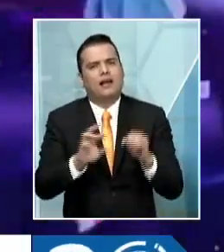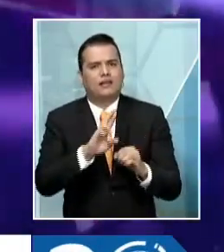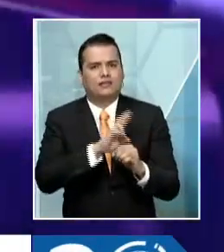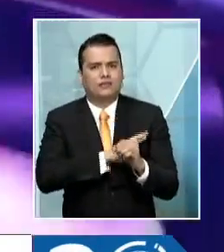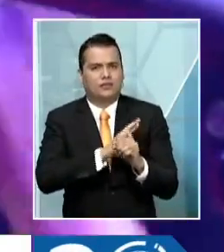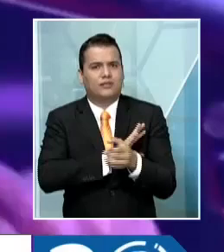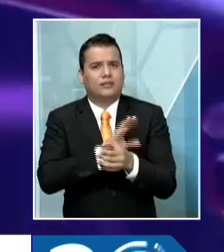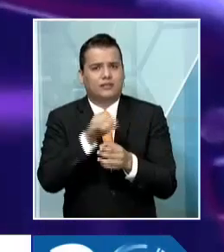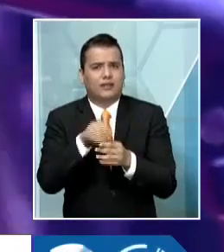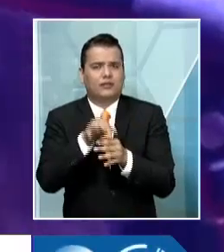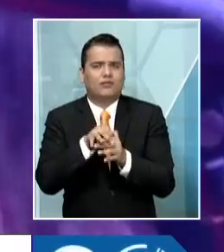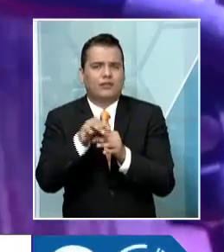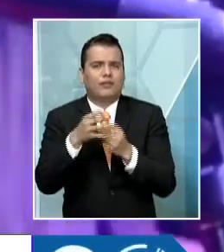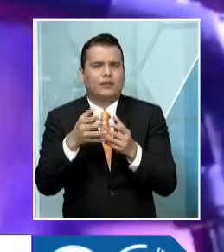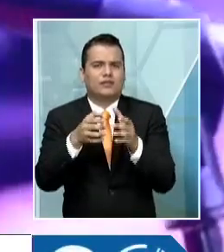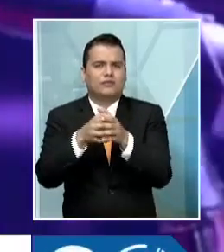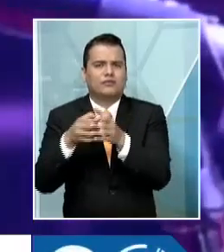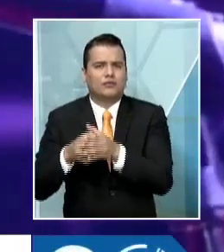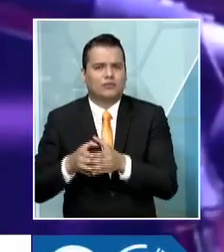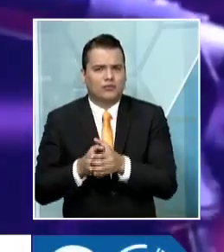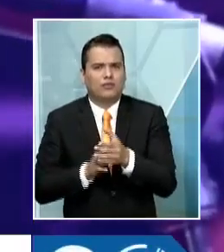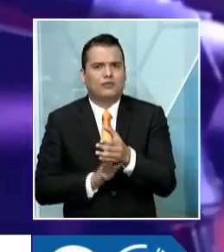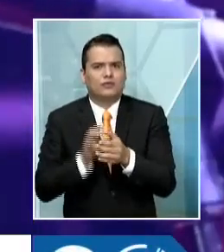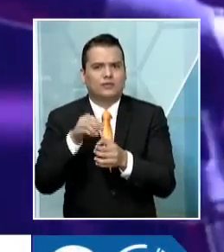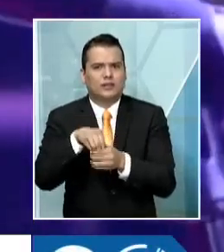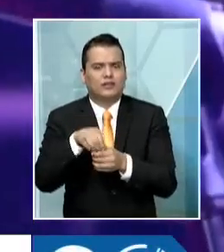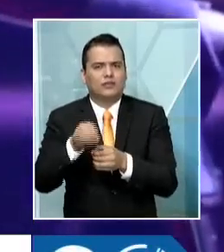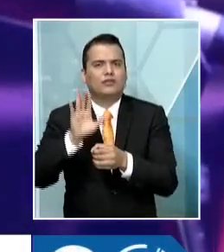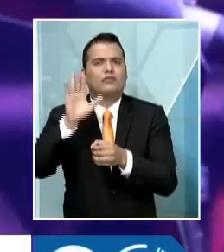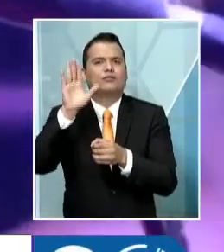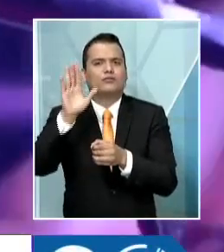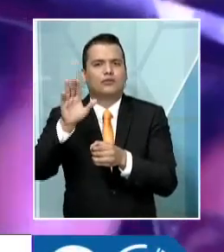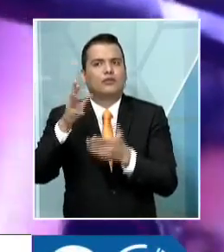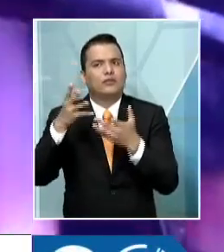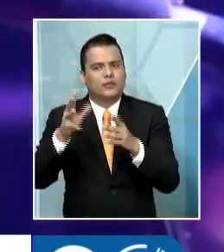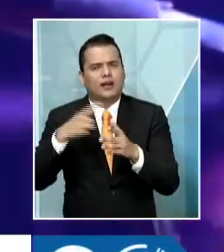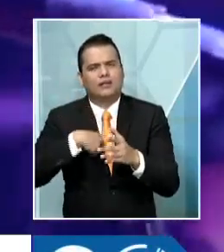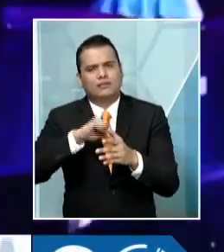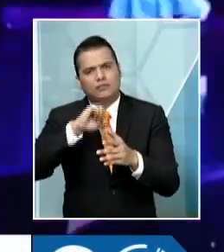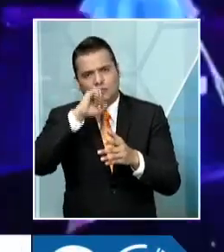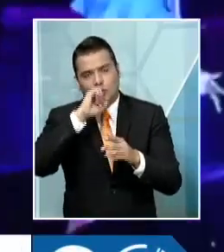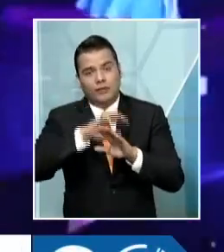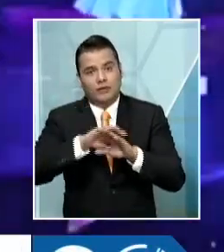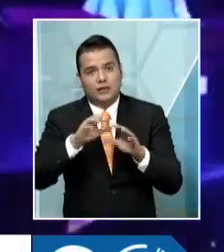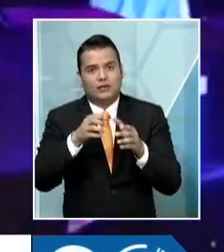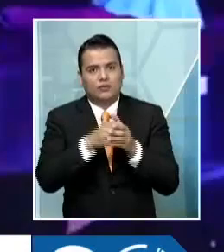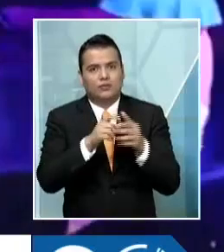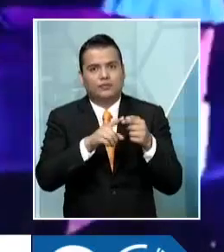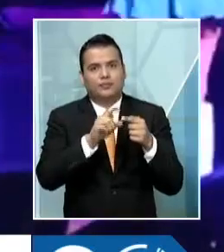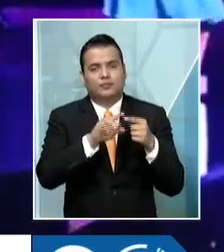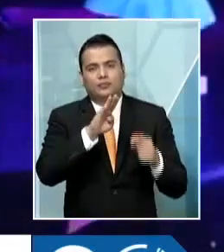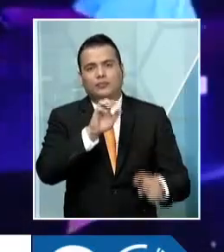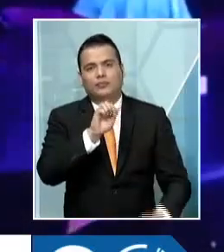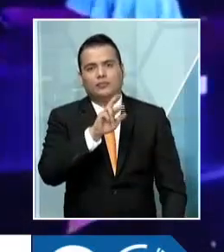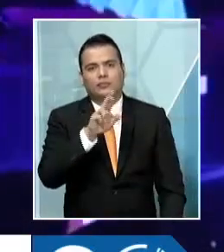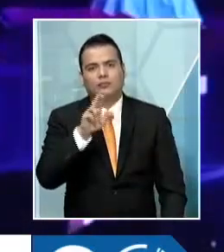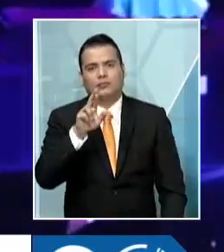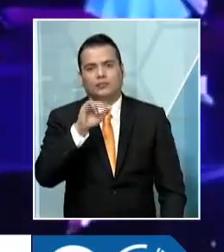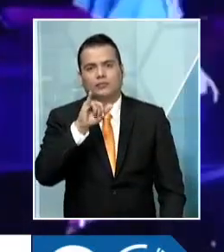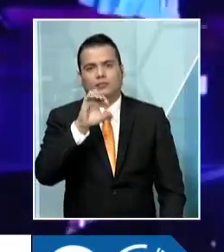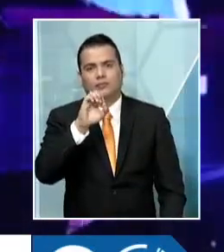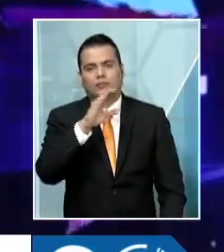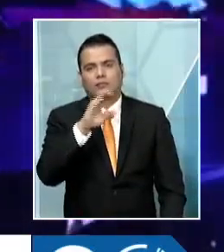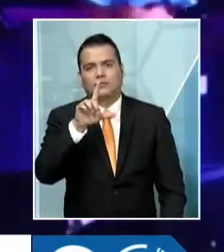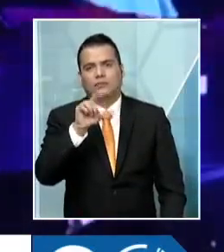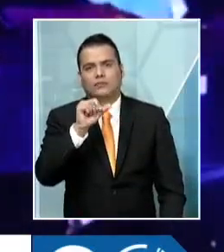pueblo, percusionista de grupos que se formaban en el barrio obrero de Santurce, en la Isla del Encanto. Cantó con el grupo Barrio Latino, los Pleneros de Quinto Olivo y